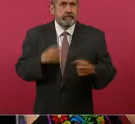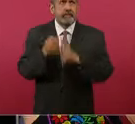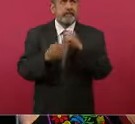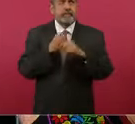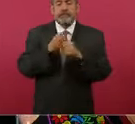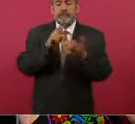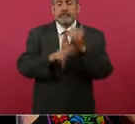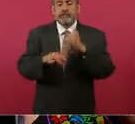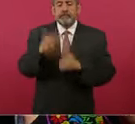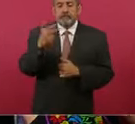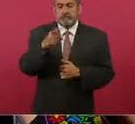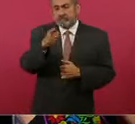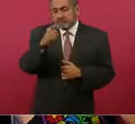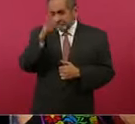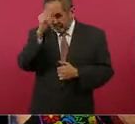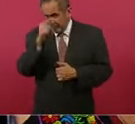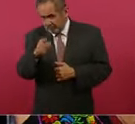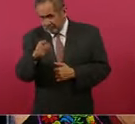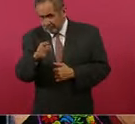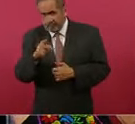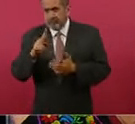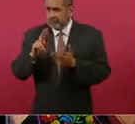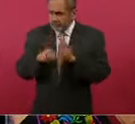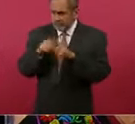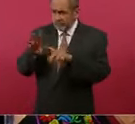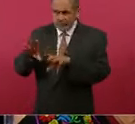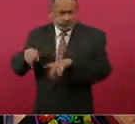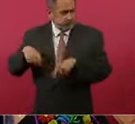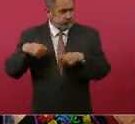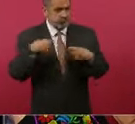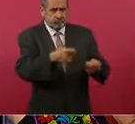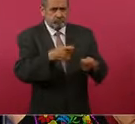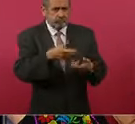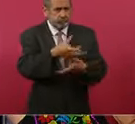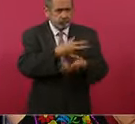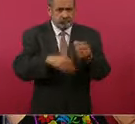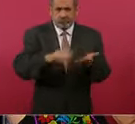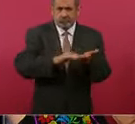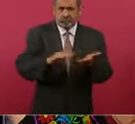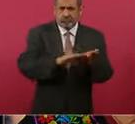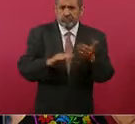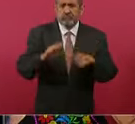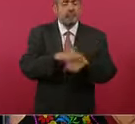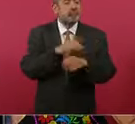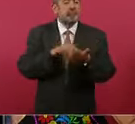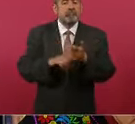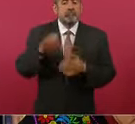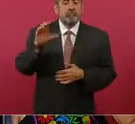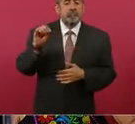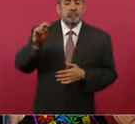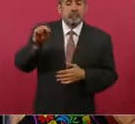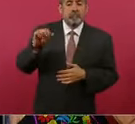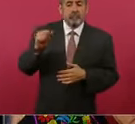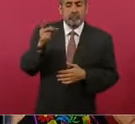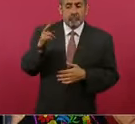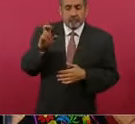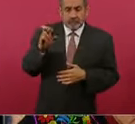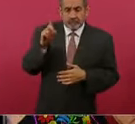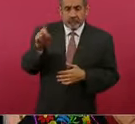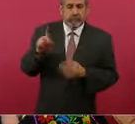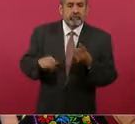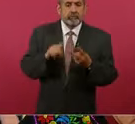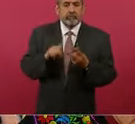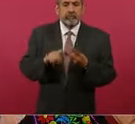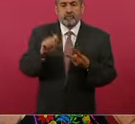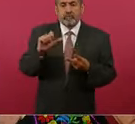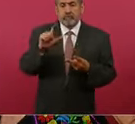2013, ¿está usted de acuerdo que se las entreguen y que haya una reparación del daño, ya que CONAPREP y o